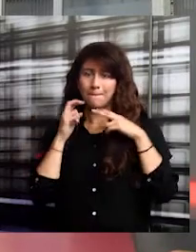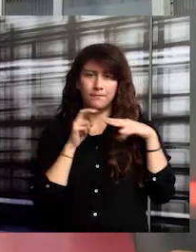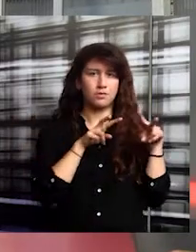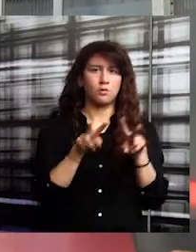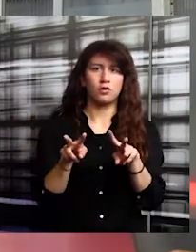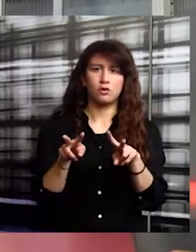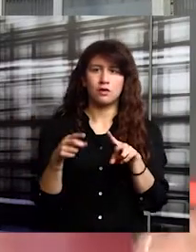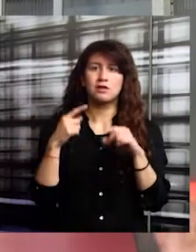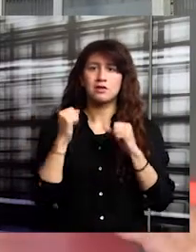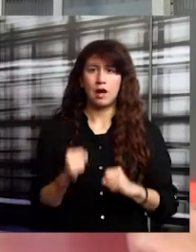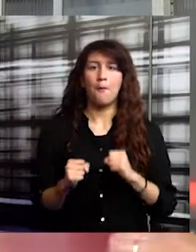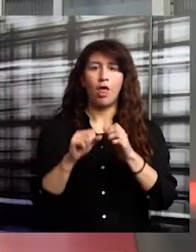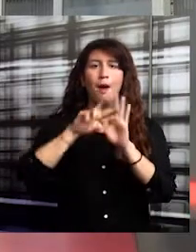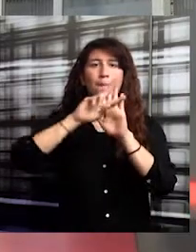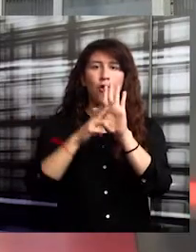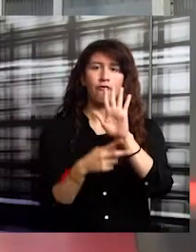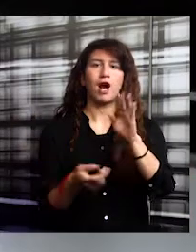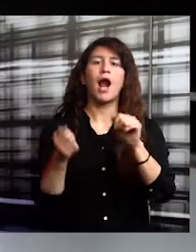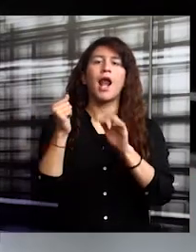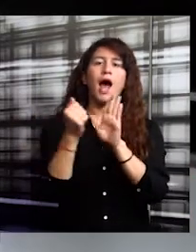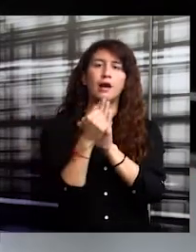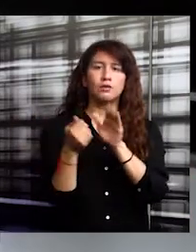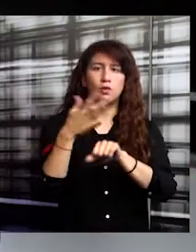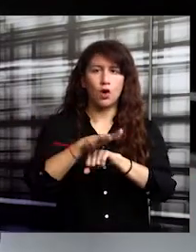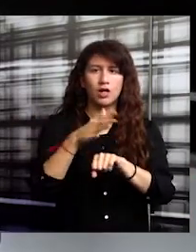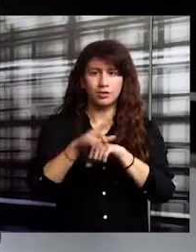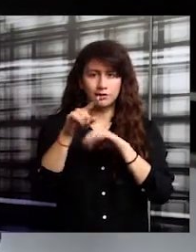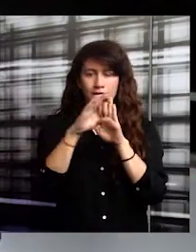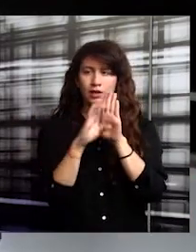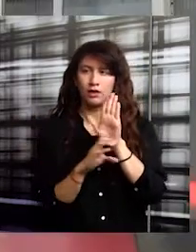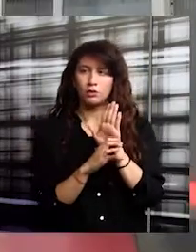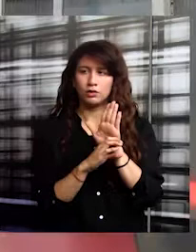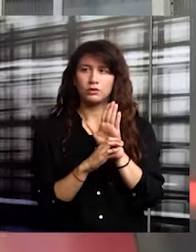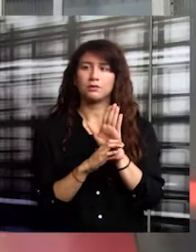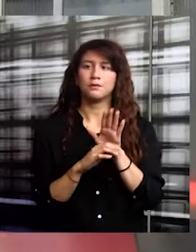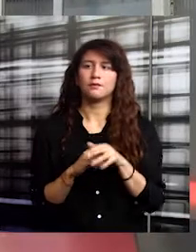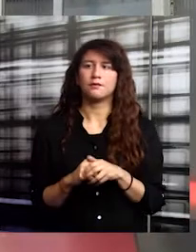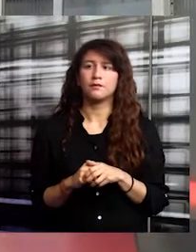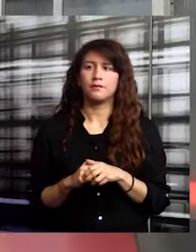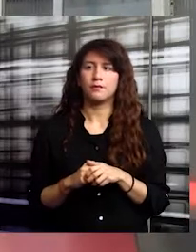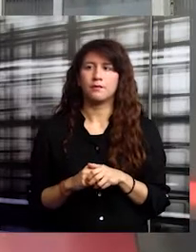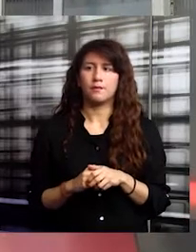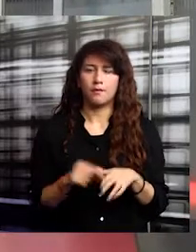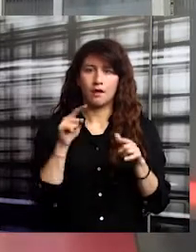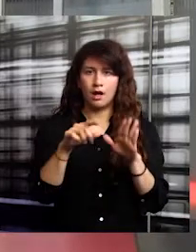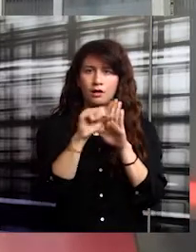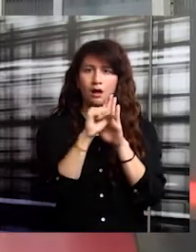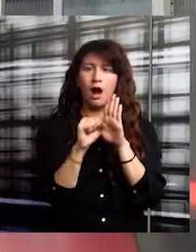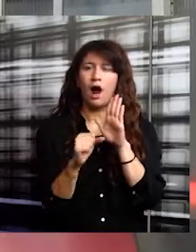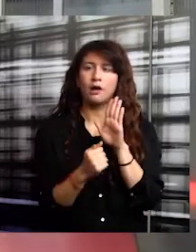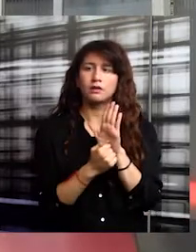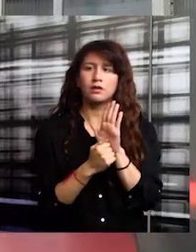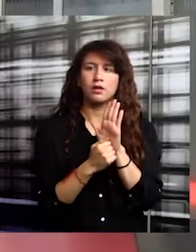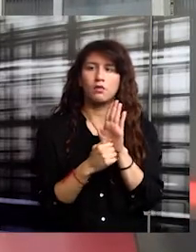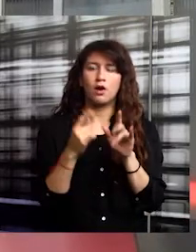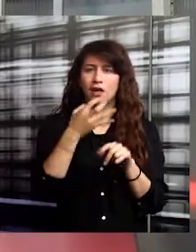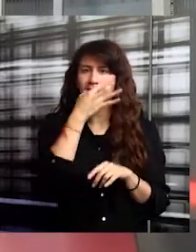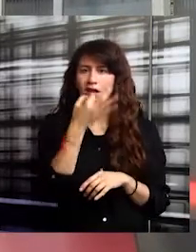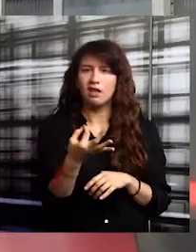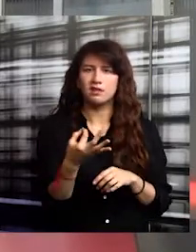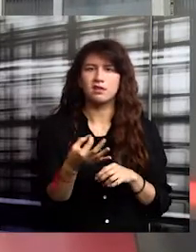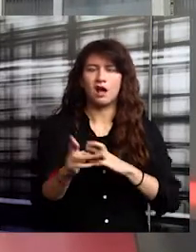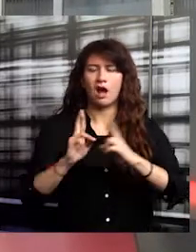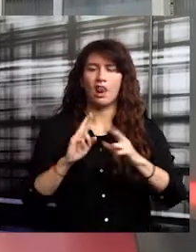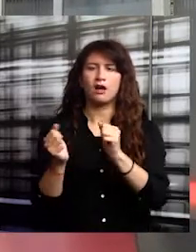15 de la Constitución. Que es el que se hablaba mucho. Que es el artículo que dice relación con las elecciones. En